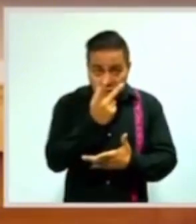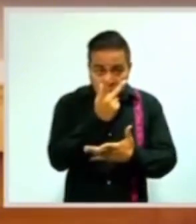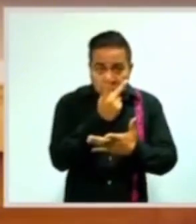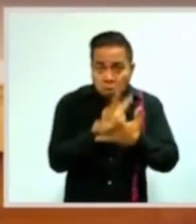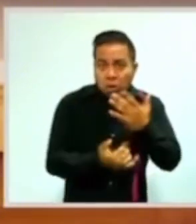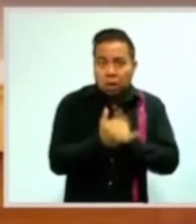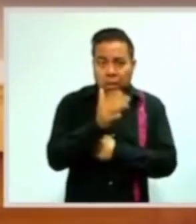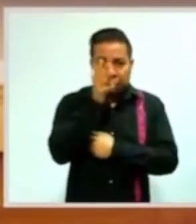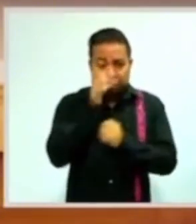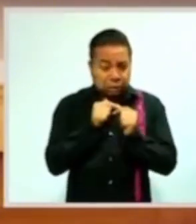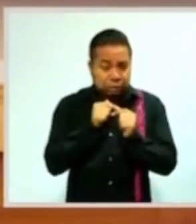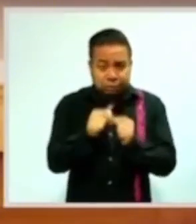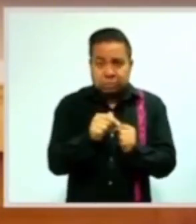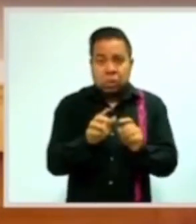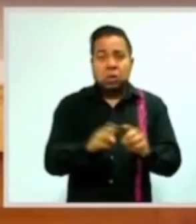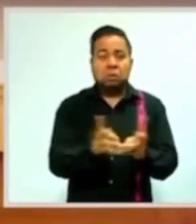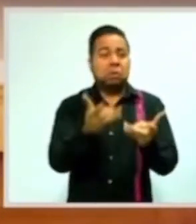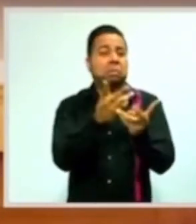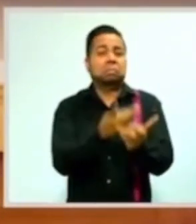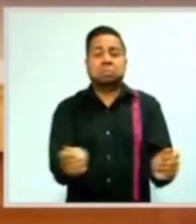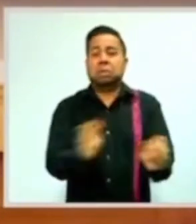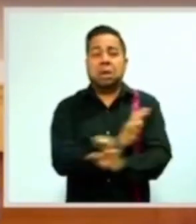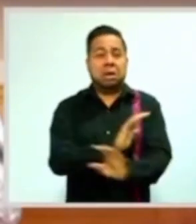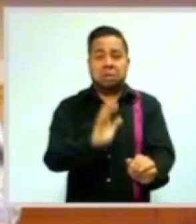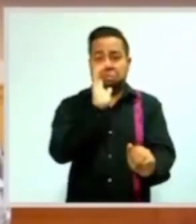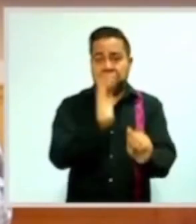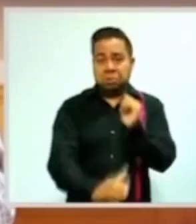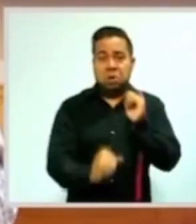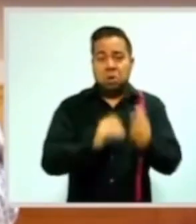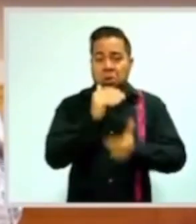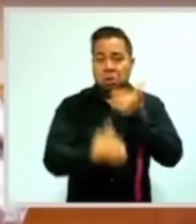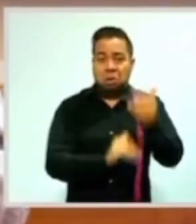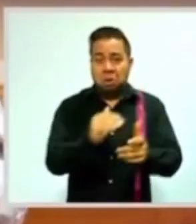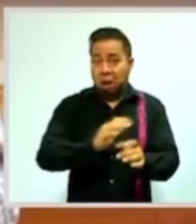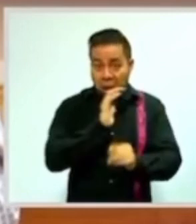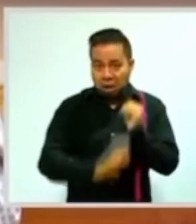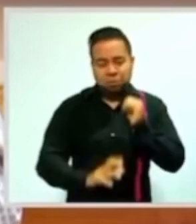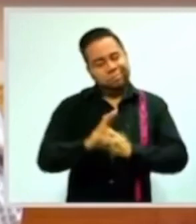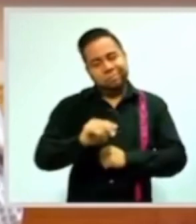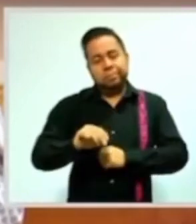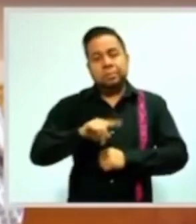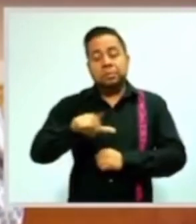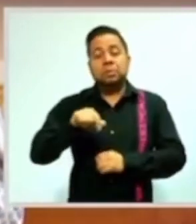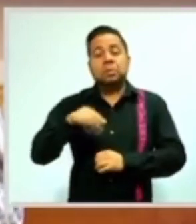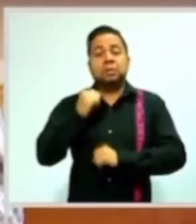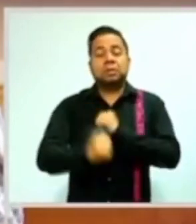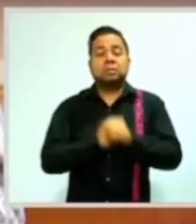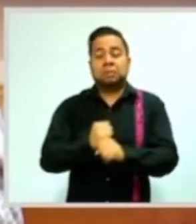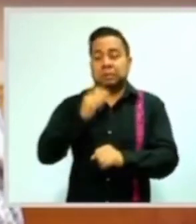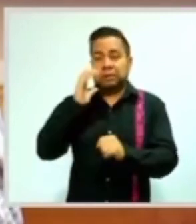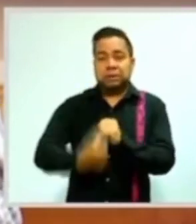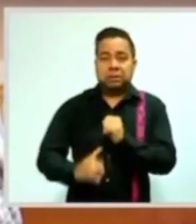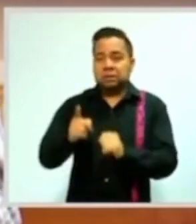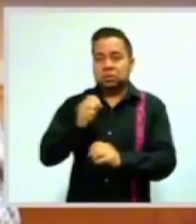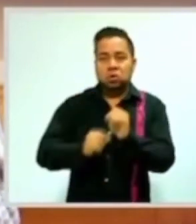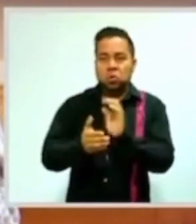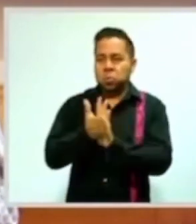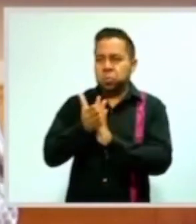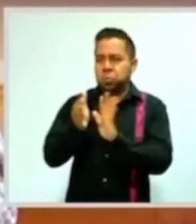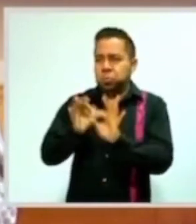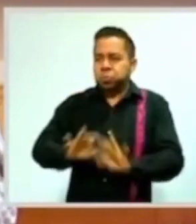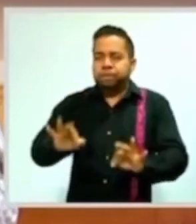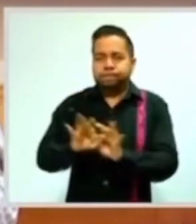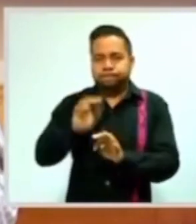corto plazo que se resuelva el día de hoy o al final de este año. Al final de este año se acaban obras muy importantes